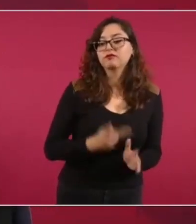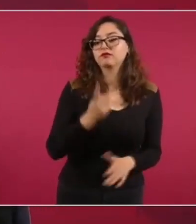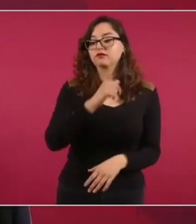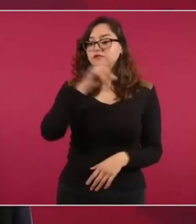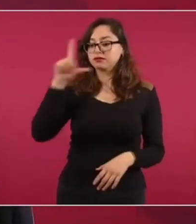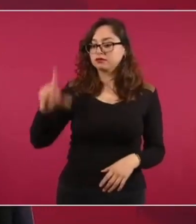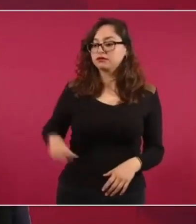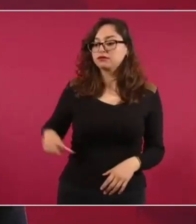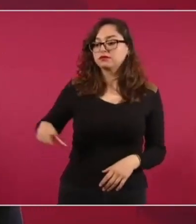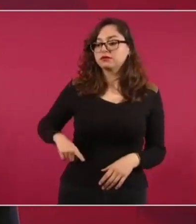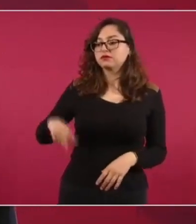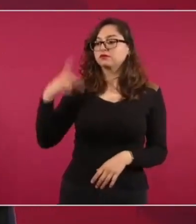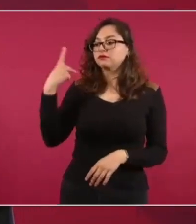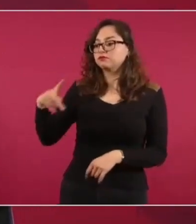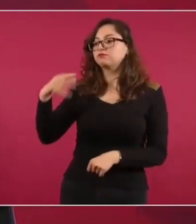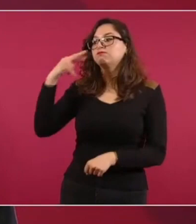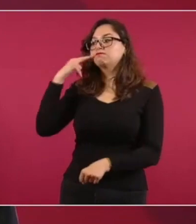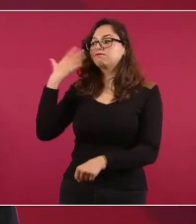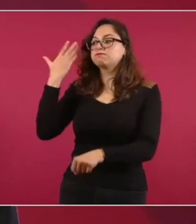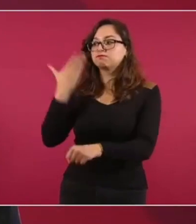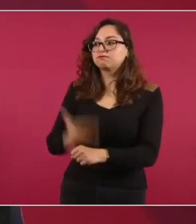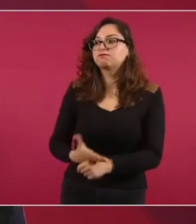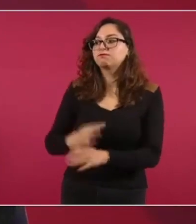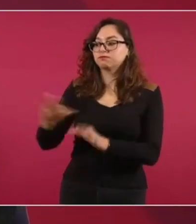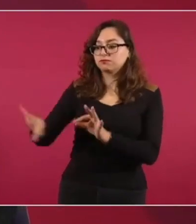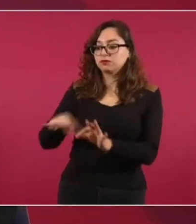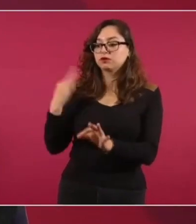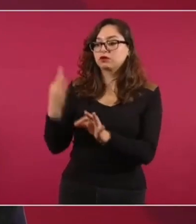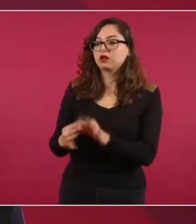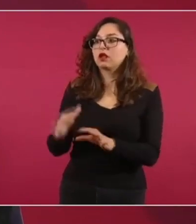su función social,